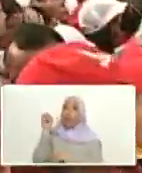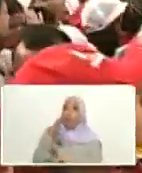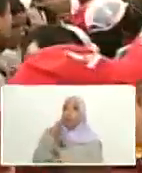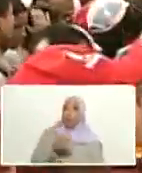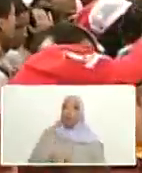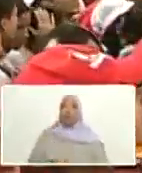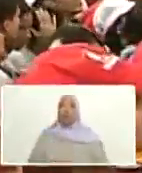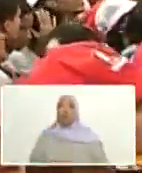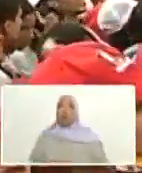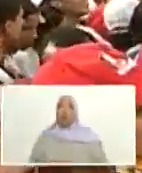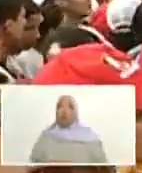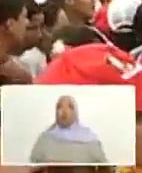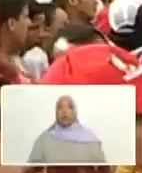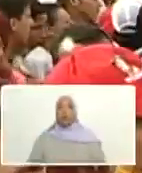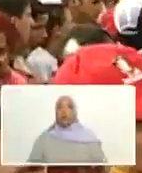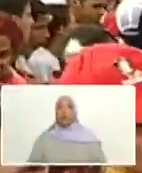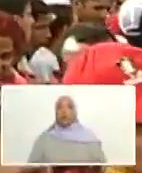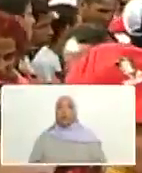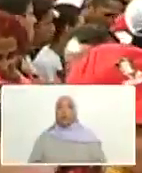no solo